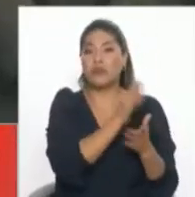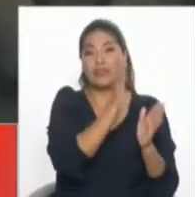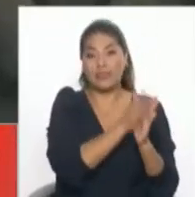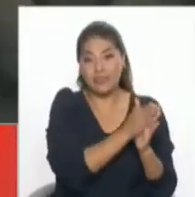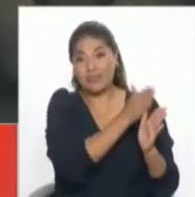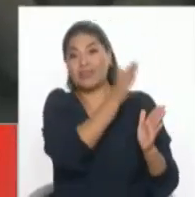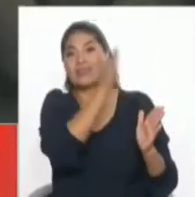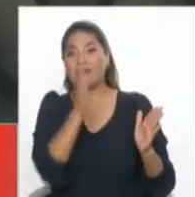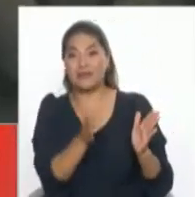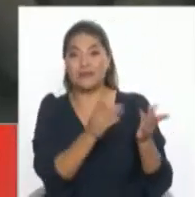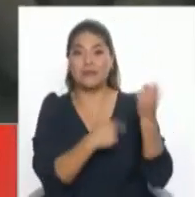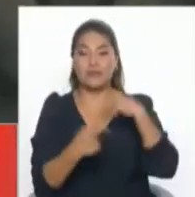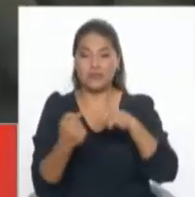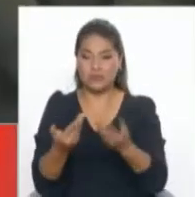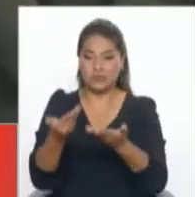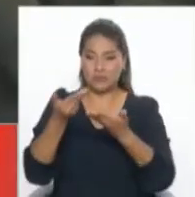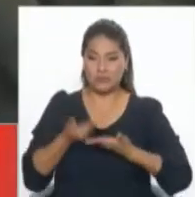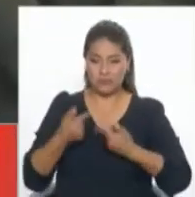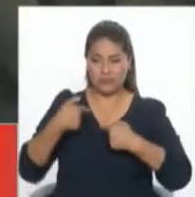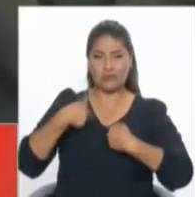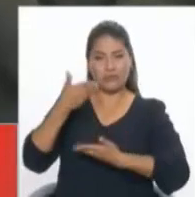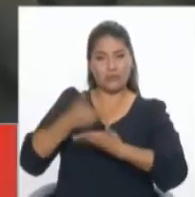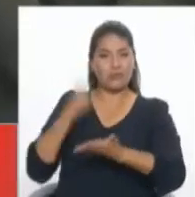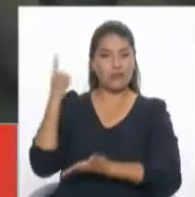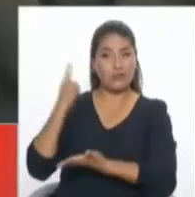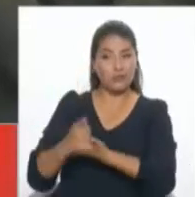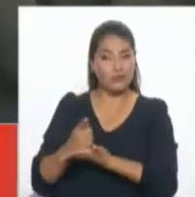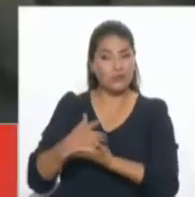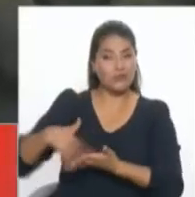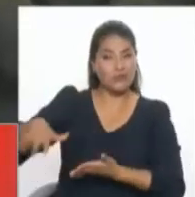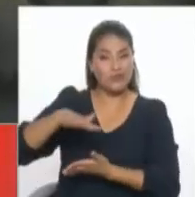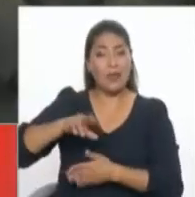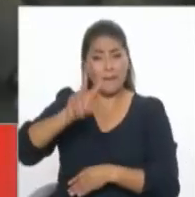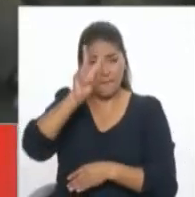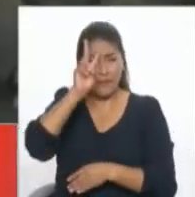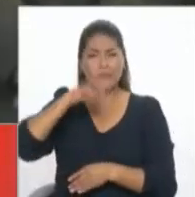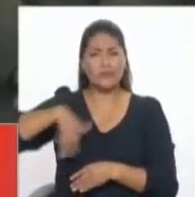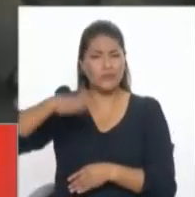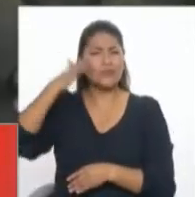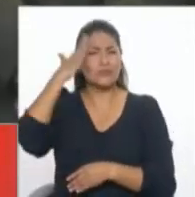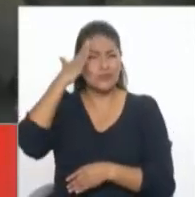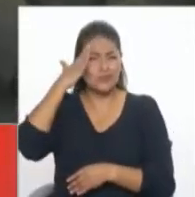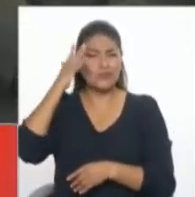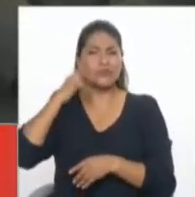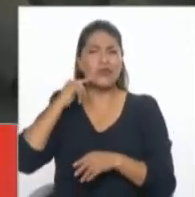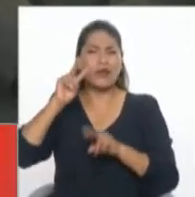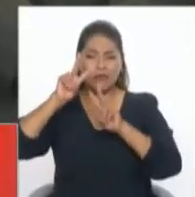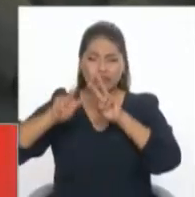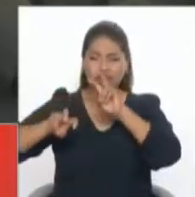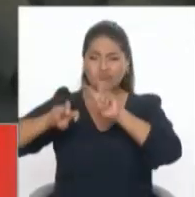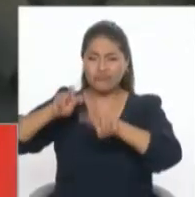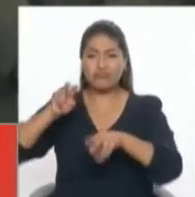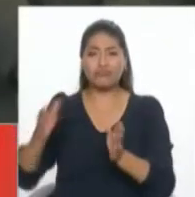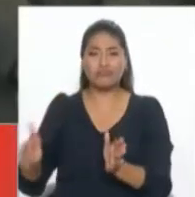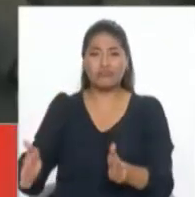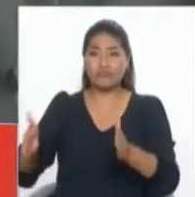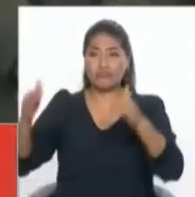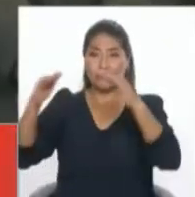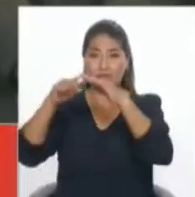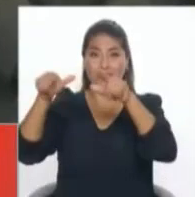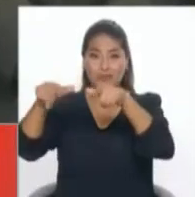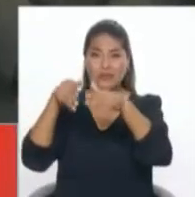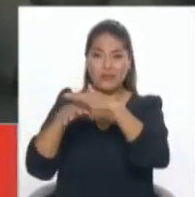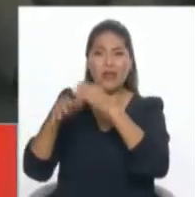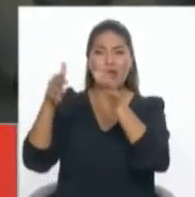la ciudadanía en todo el país tomara conocimiento de los allanamientos y detenciones